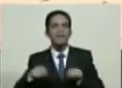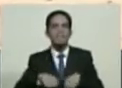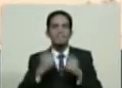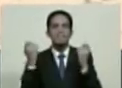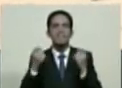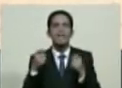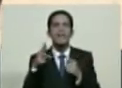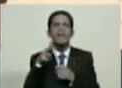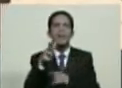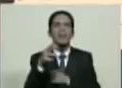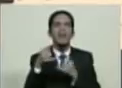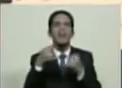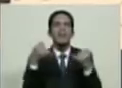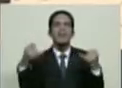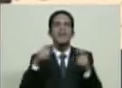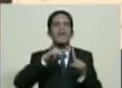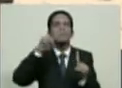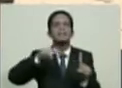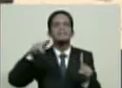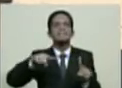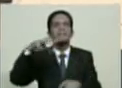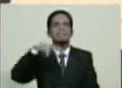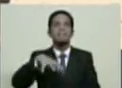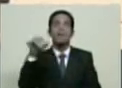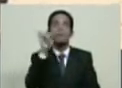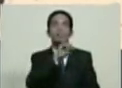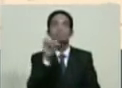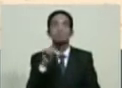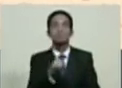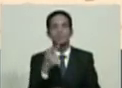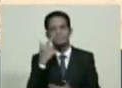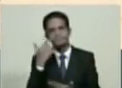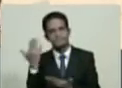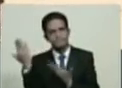electricidad al Estado Zulia, los que están acá.